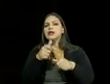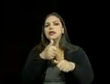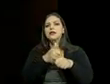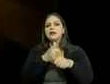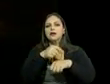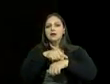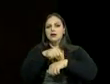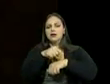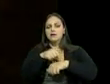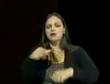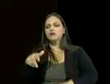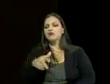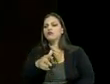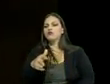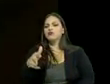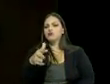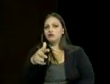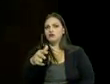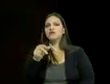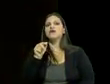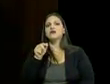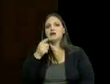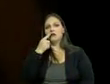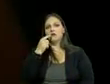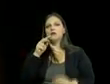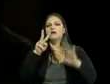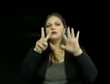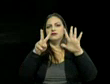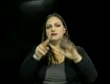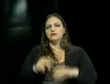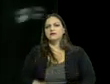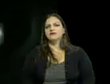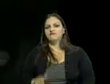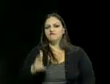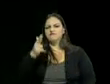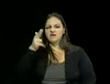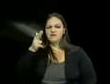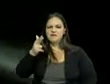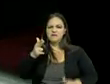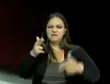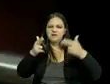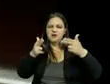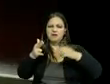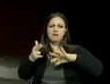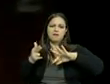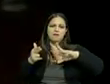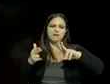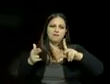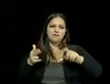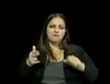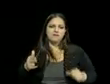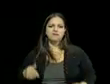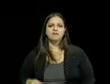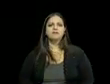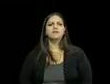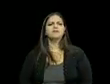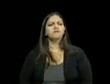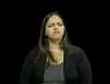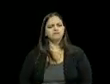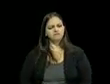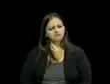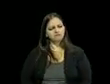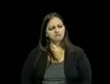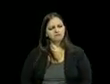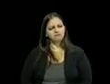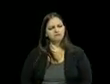los denunciantes que lo increíble de todo esto, ¿verdad?, es que no existe o no alcanzan ellos a distinguir o no han visto